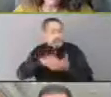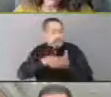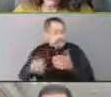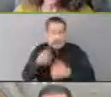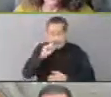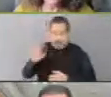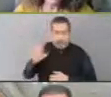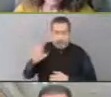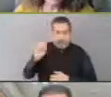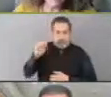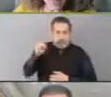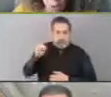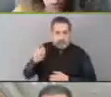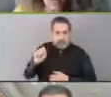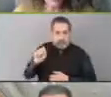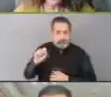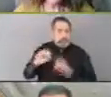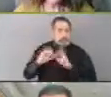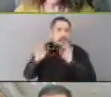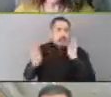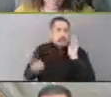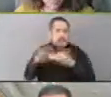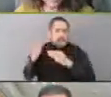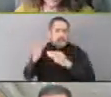de la Salud